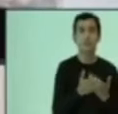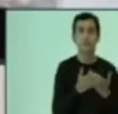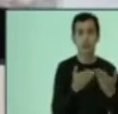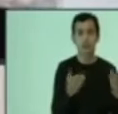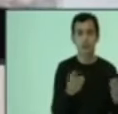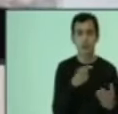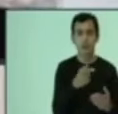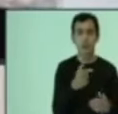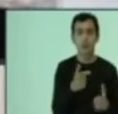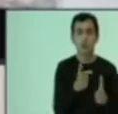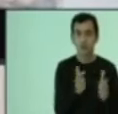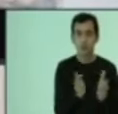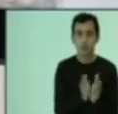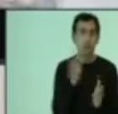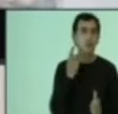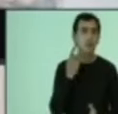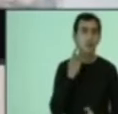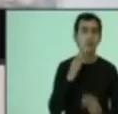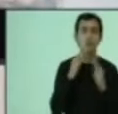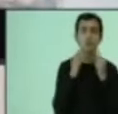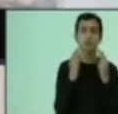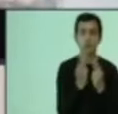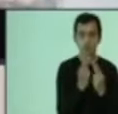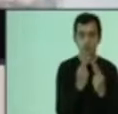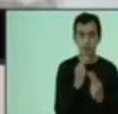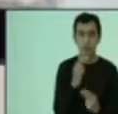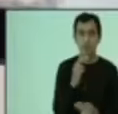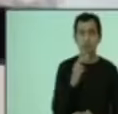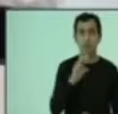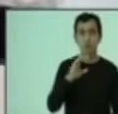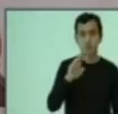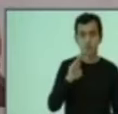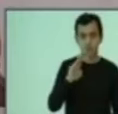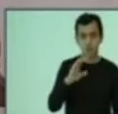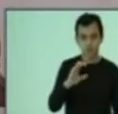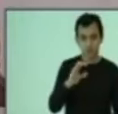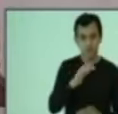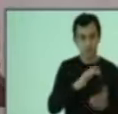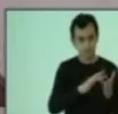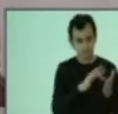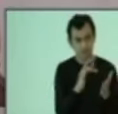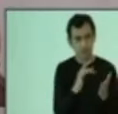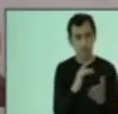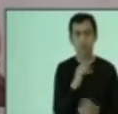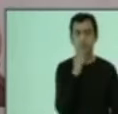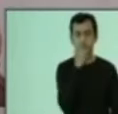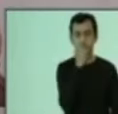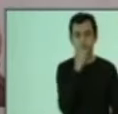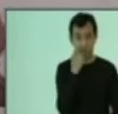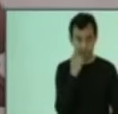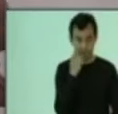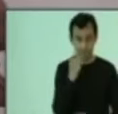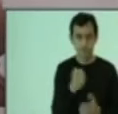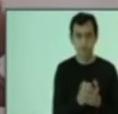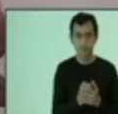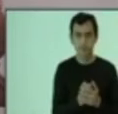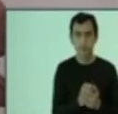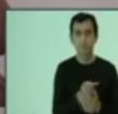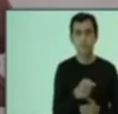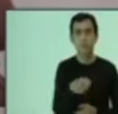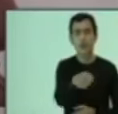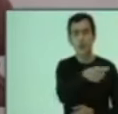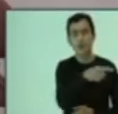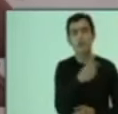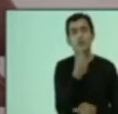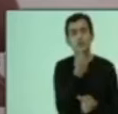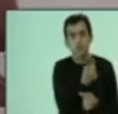al abanderado de Unidad Ciudadana, José Gonzalo Martínez Pacheco. Muchas gracias. Miren, para todos esos niños y